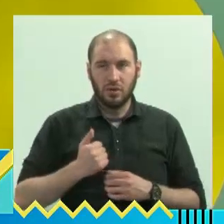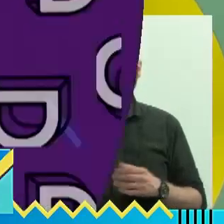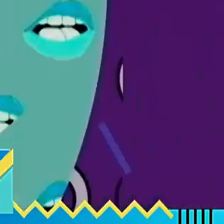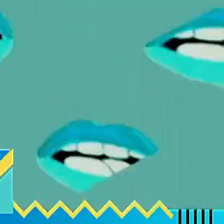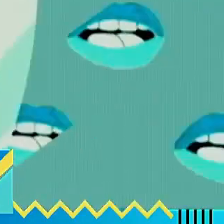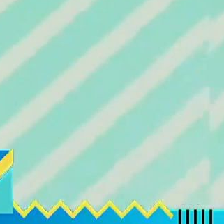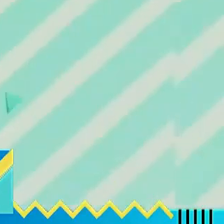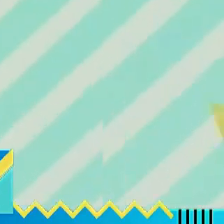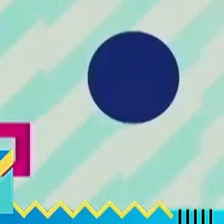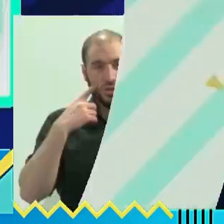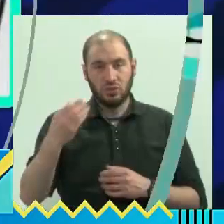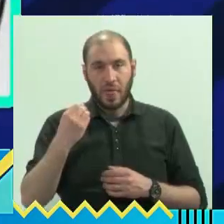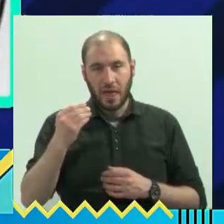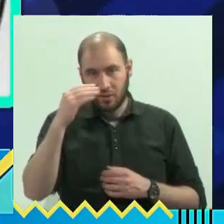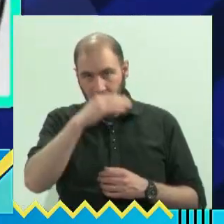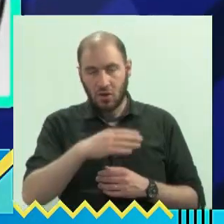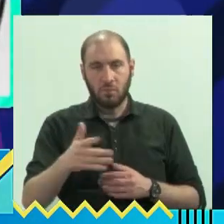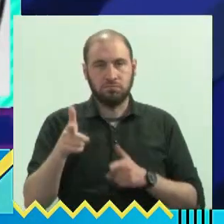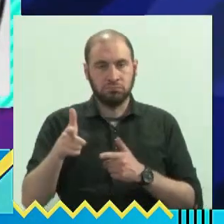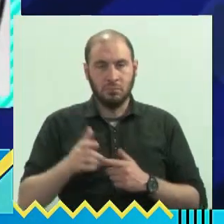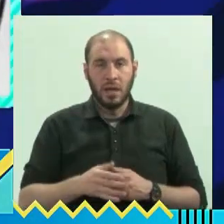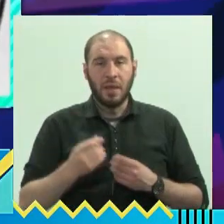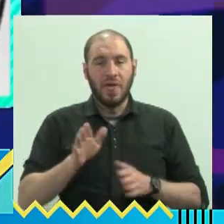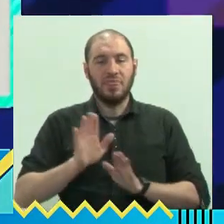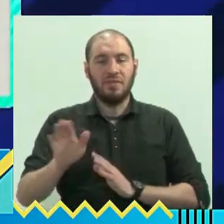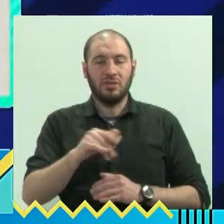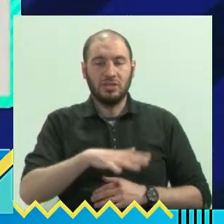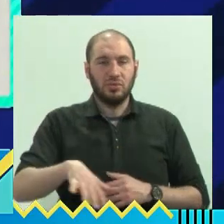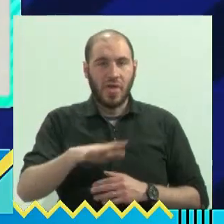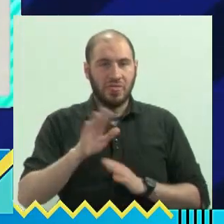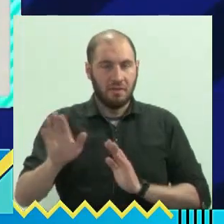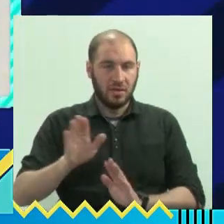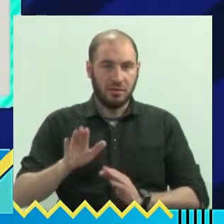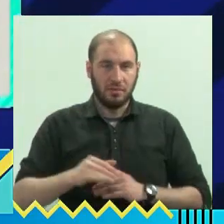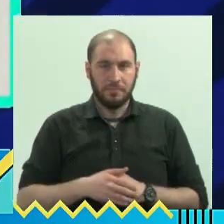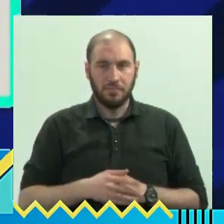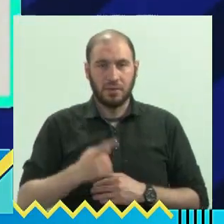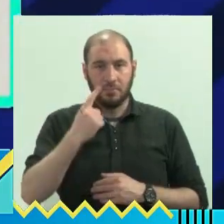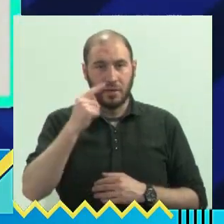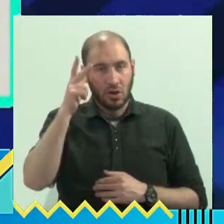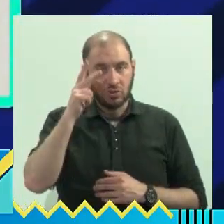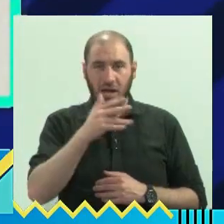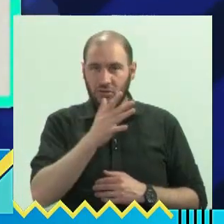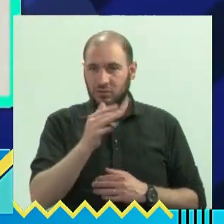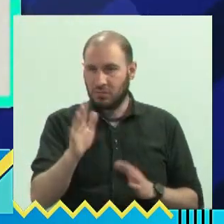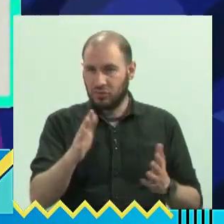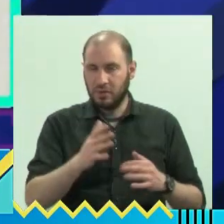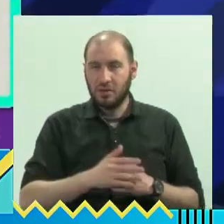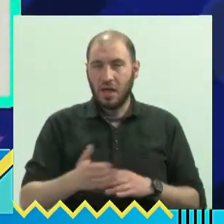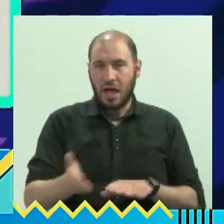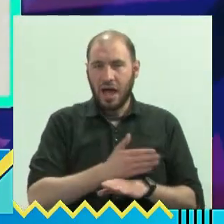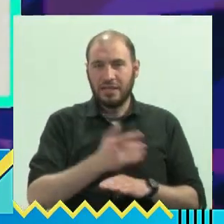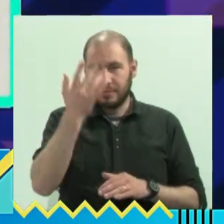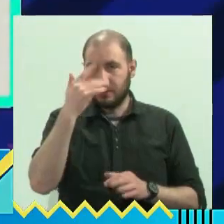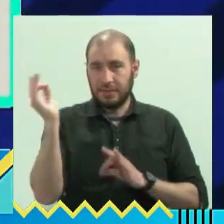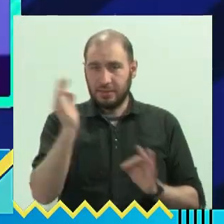armado de ciudadanos mulatos armados para defender la ciudad, en 1814 aproximadamente, justo antes de la llegada de